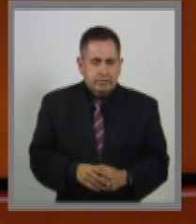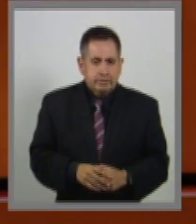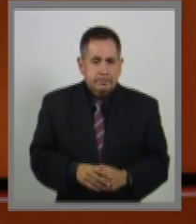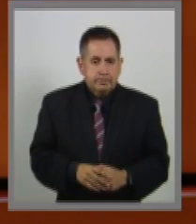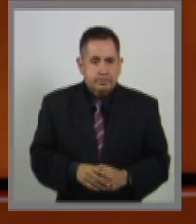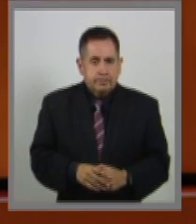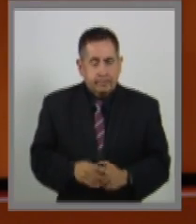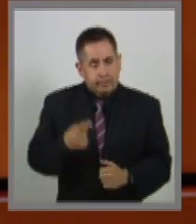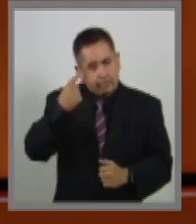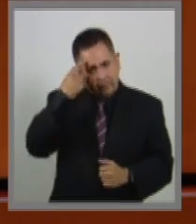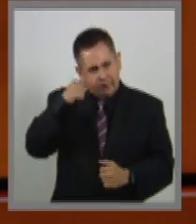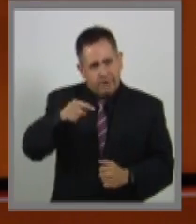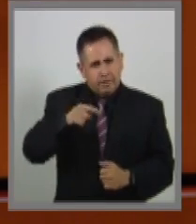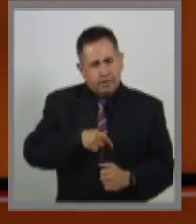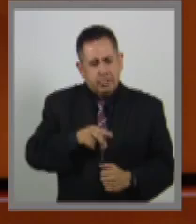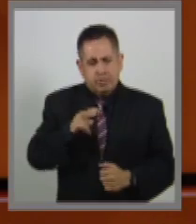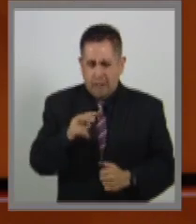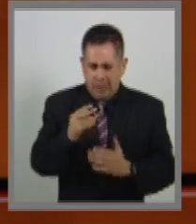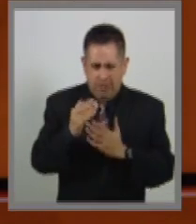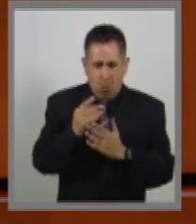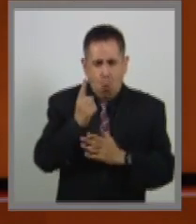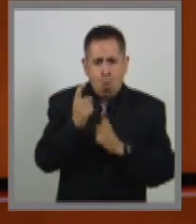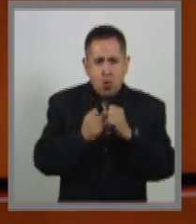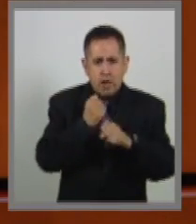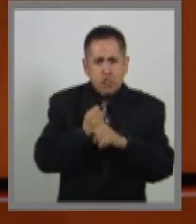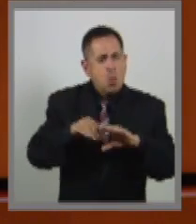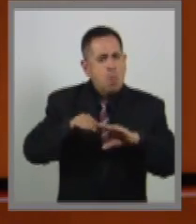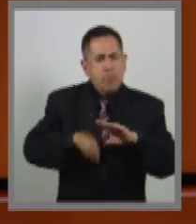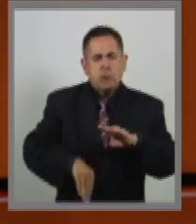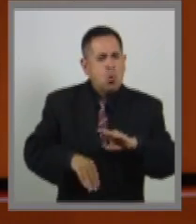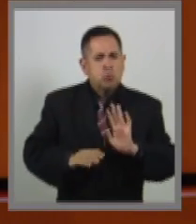A mí me lleva menos de un año